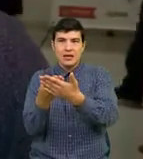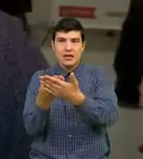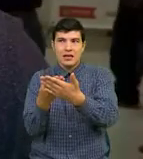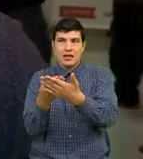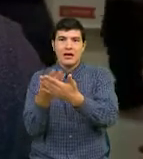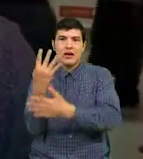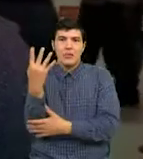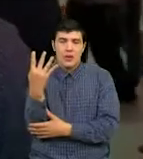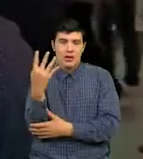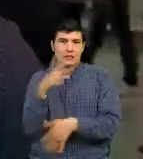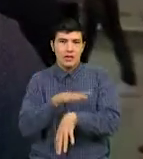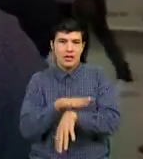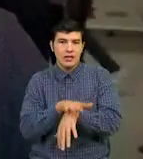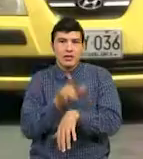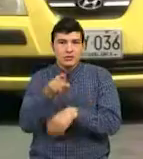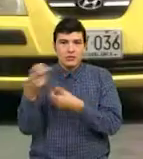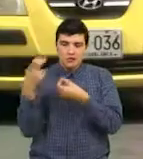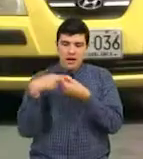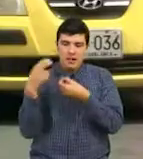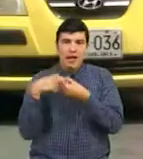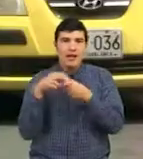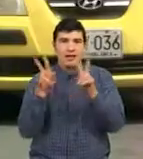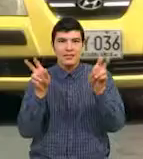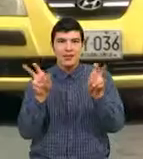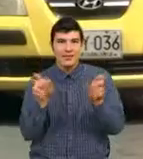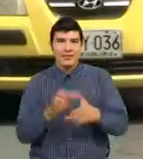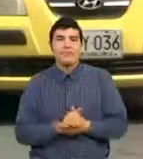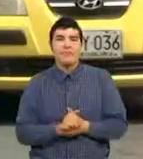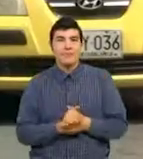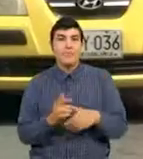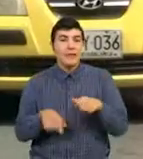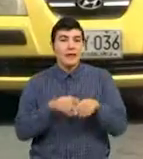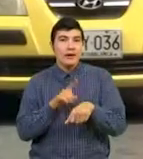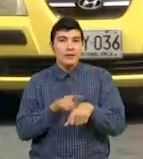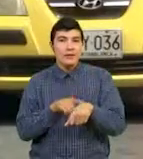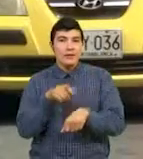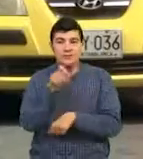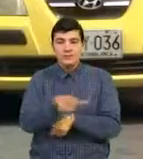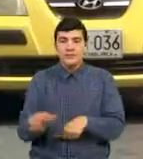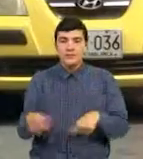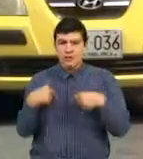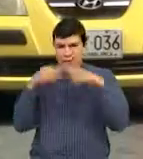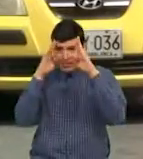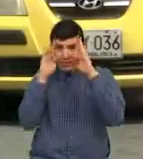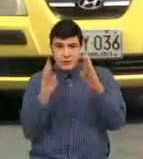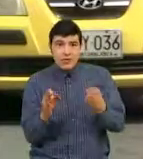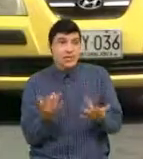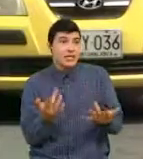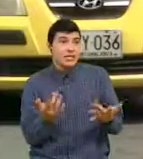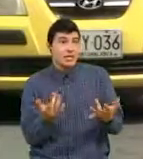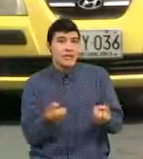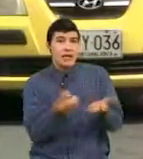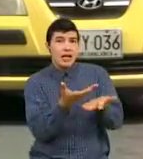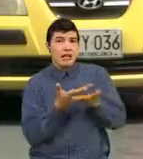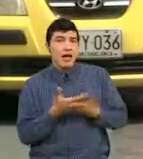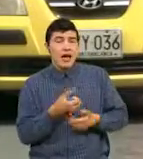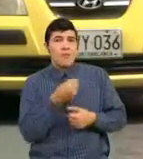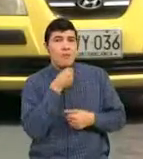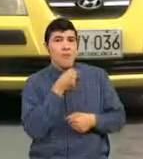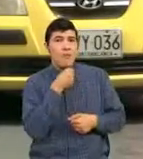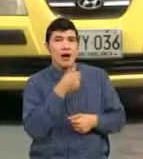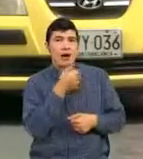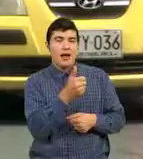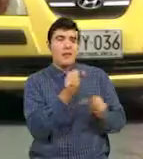2 a 4 de la tarde en cuestión de registro. Por el momento estas personas estarán a la espera de recibir una buena noticia